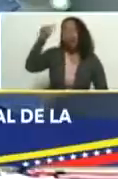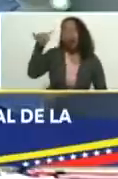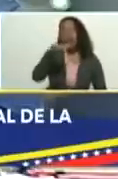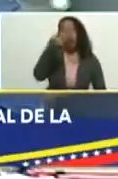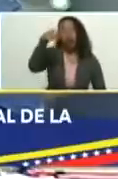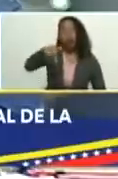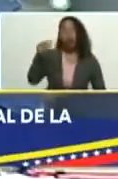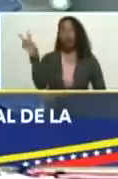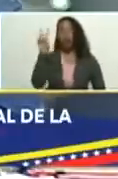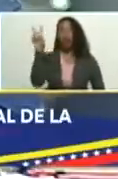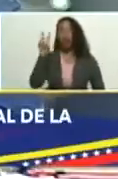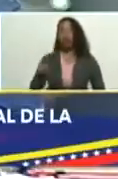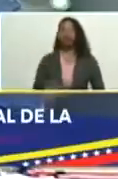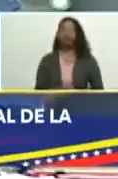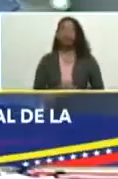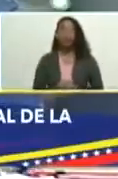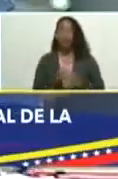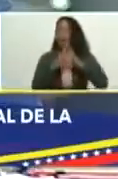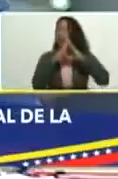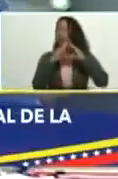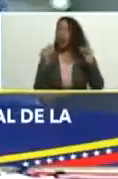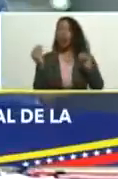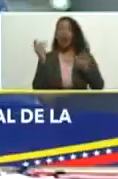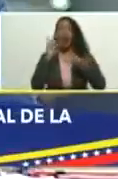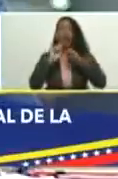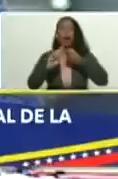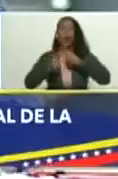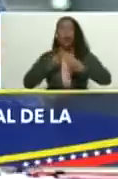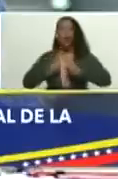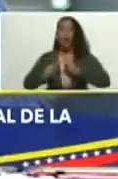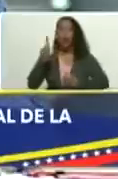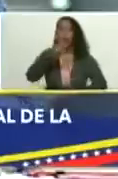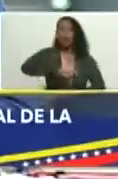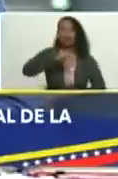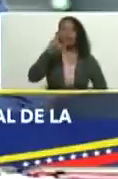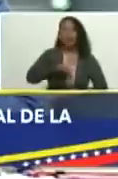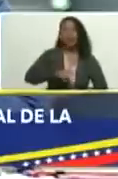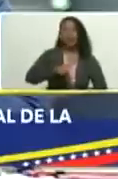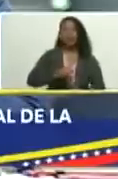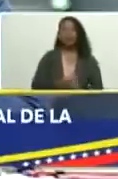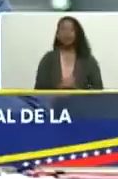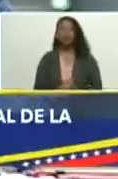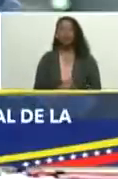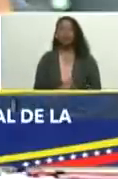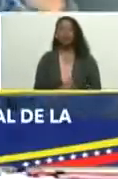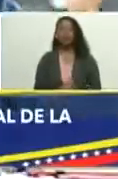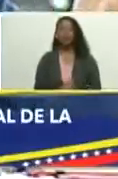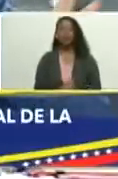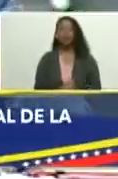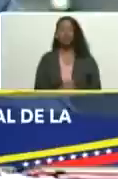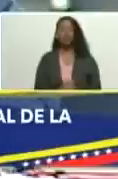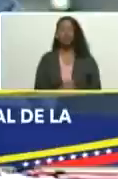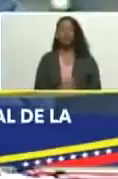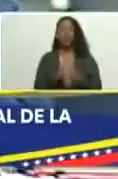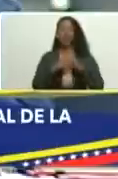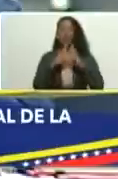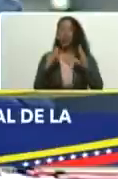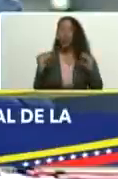nuestro pueblo en todas sus necesidades de vida diaria. Todas las